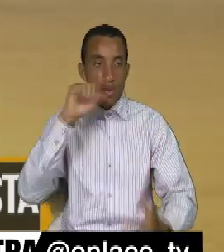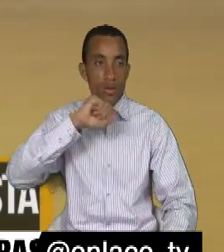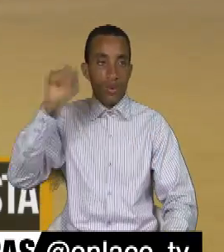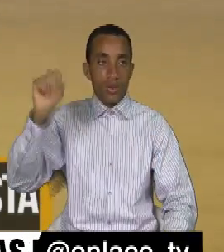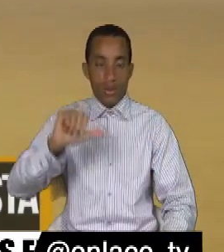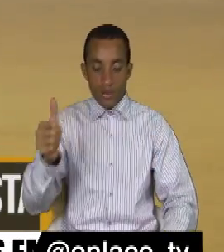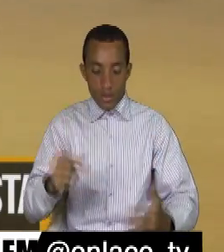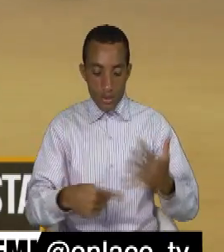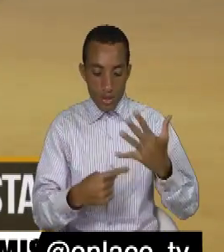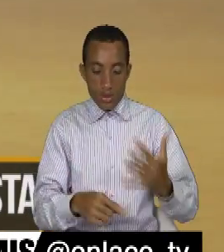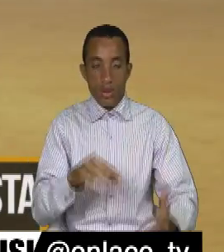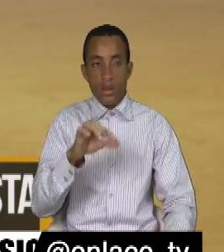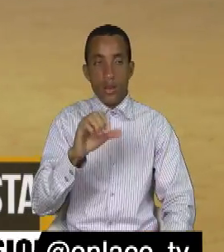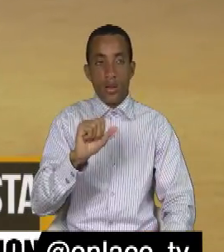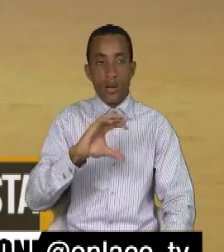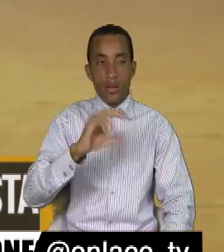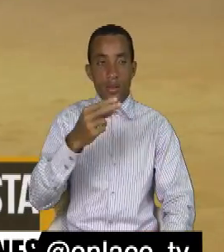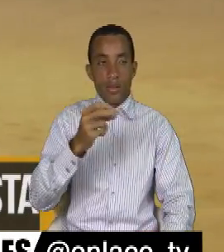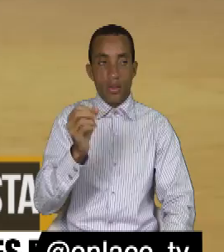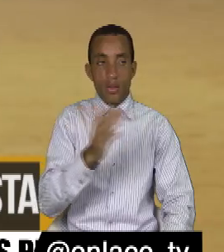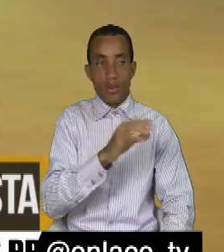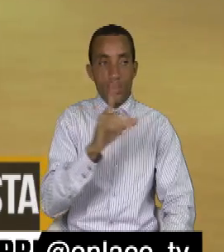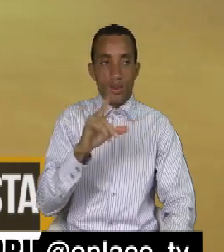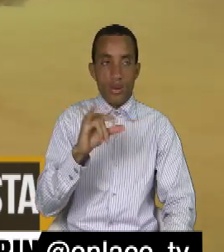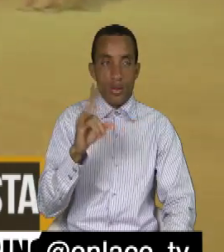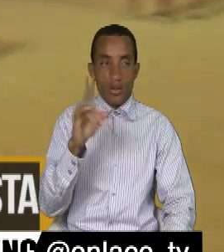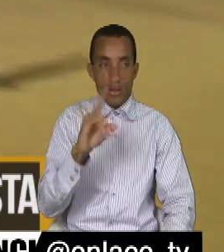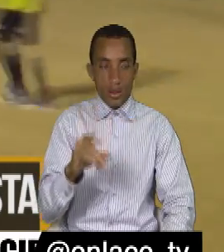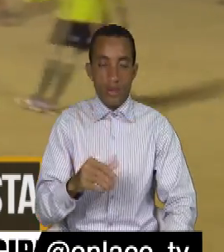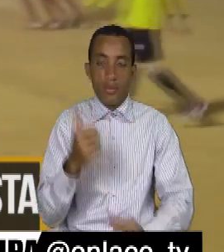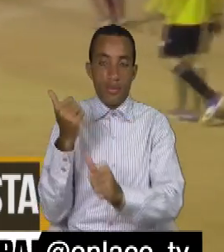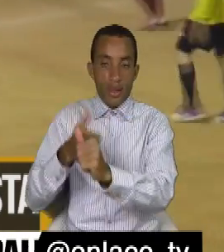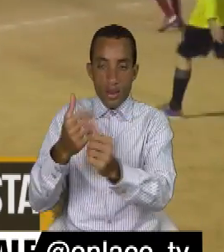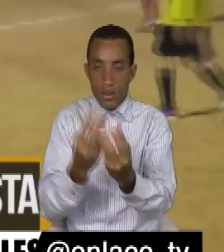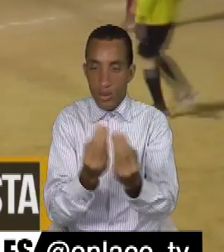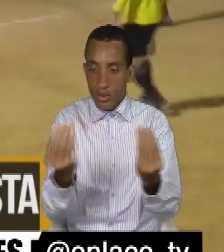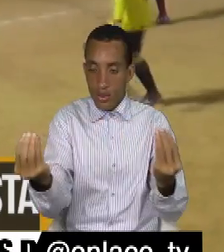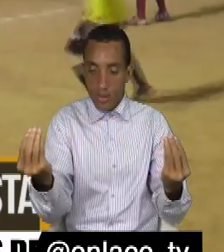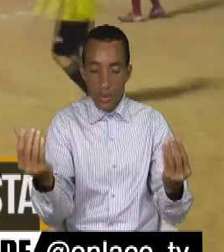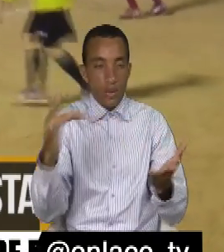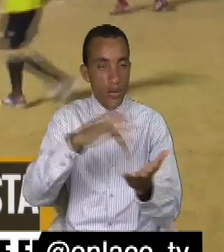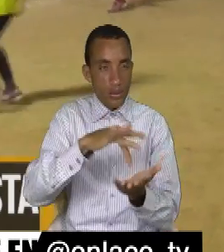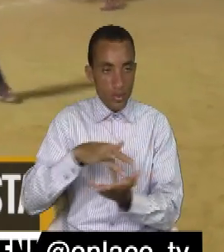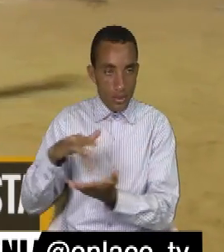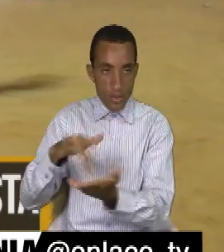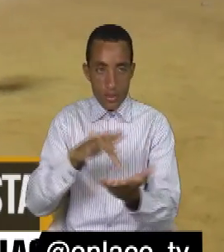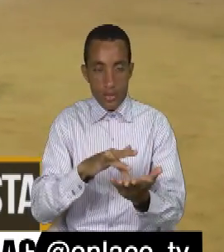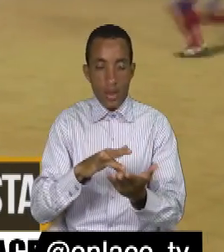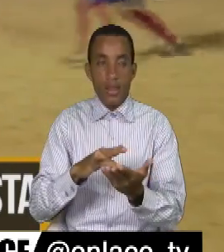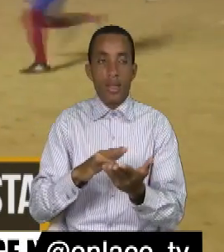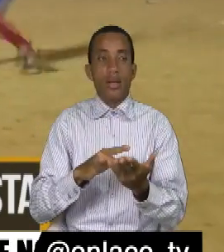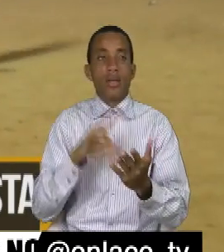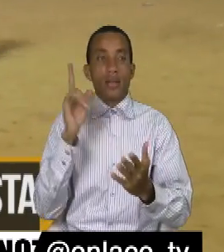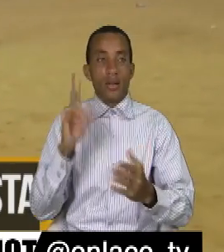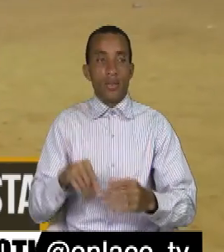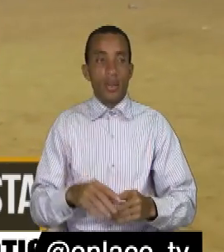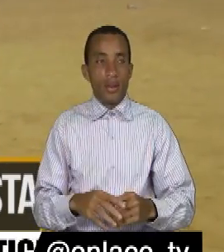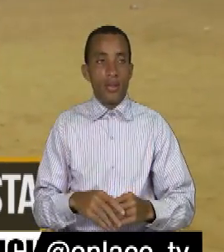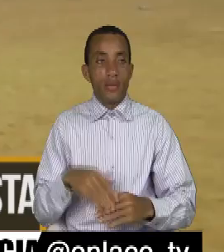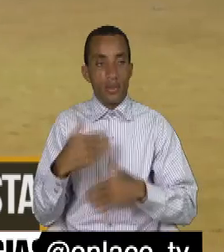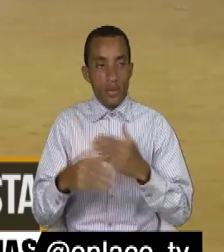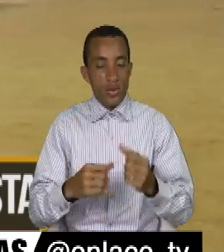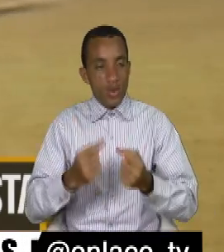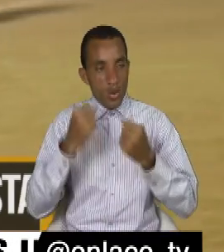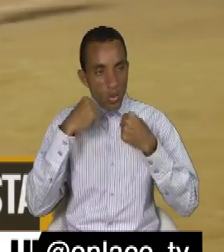con los organizadores, el torneo ha sido muy competitivo, donde cada uno de los equipos que participa en este tradicional campeonato otoñal lo vienen dando todo para